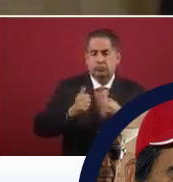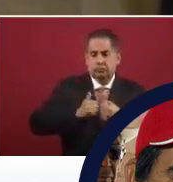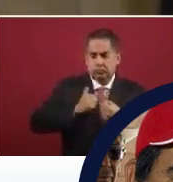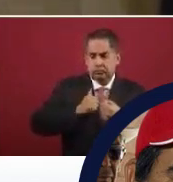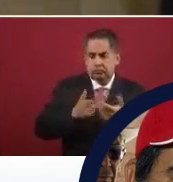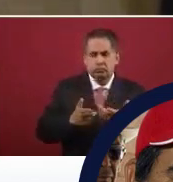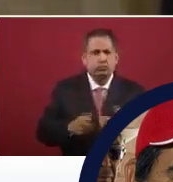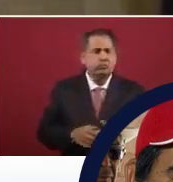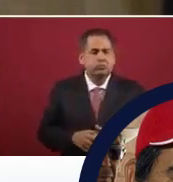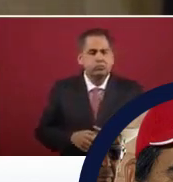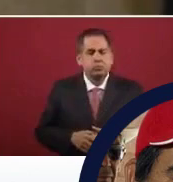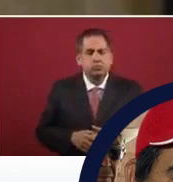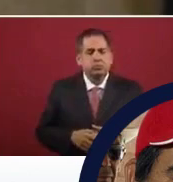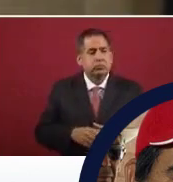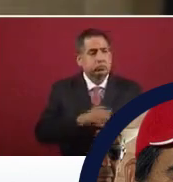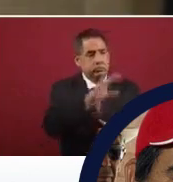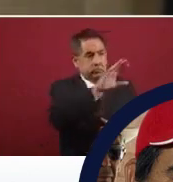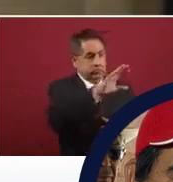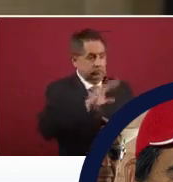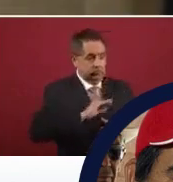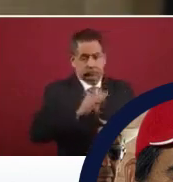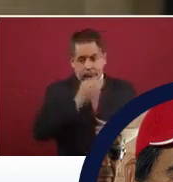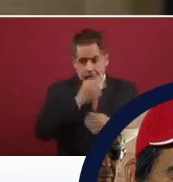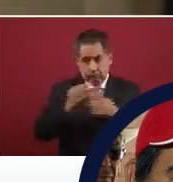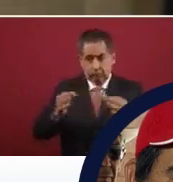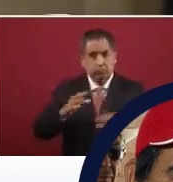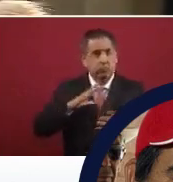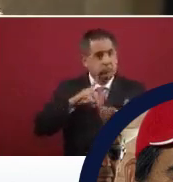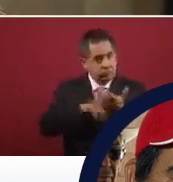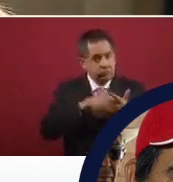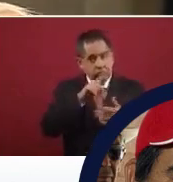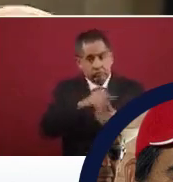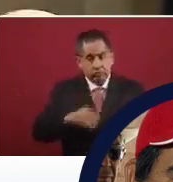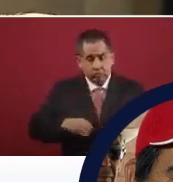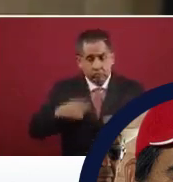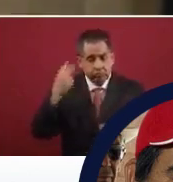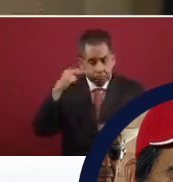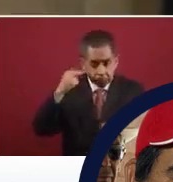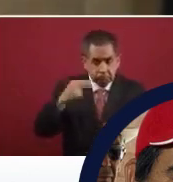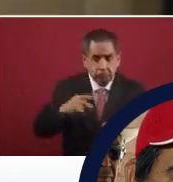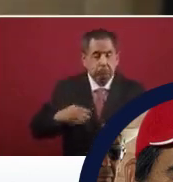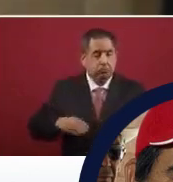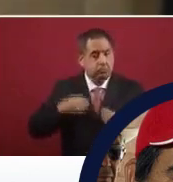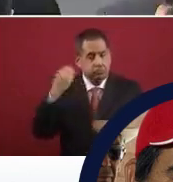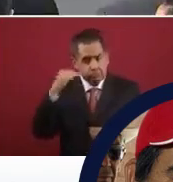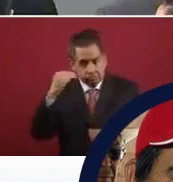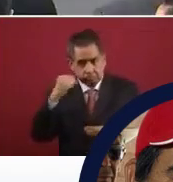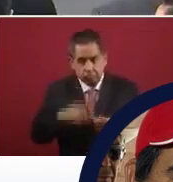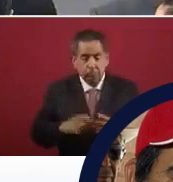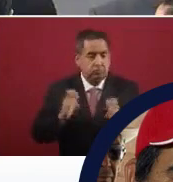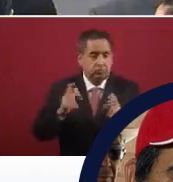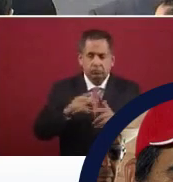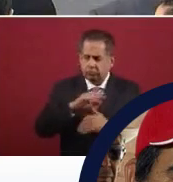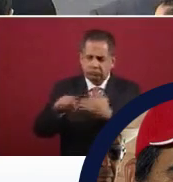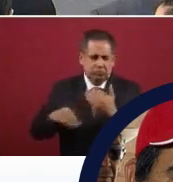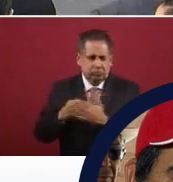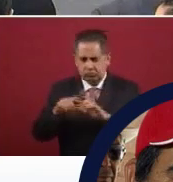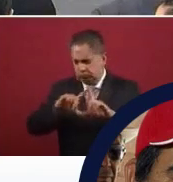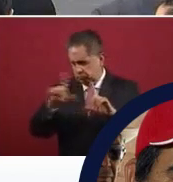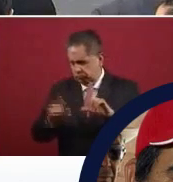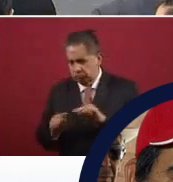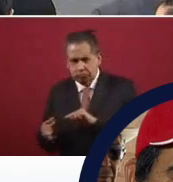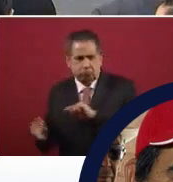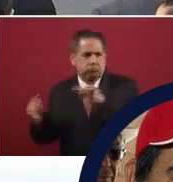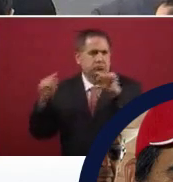30 kilómetros de distancia? ¿Por qué a Guaymas no entra? Y Guaymas es uno de los municipios que